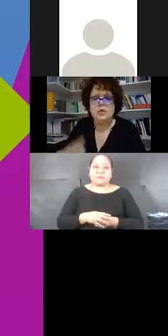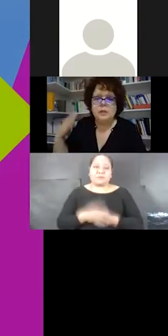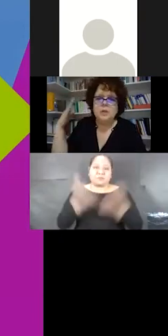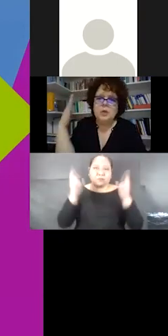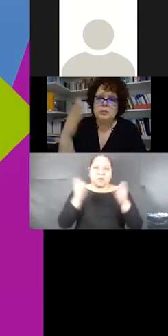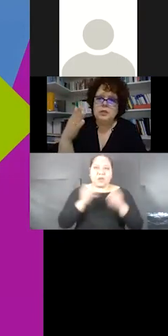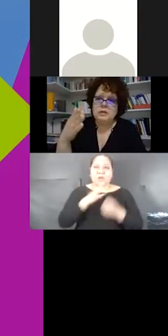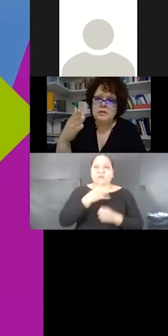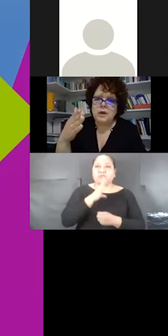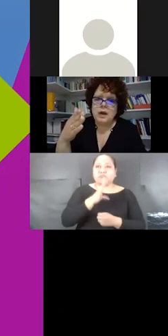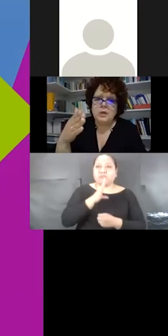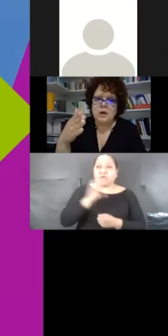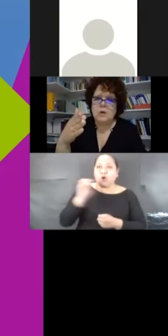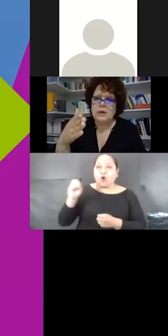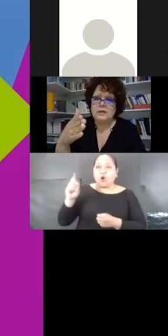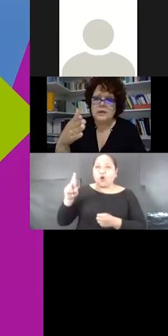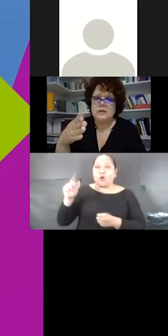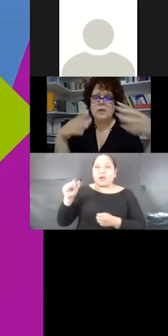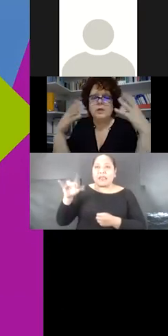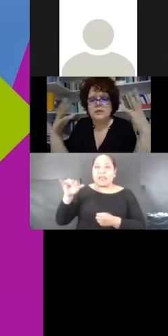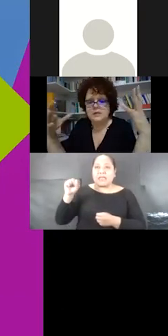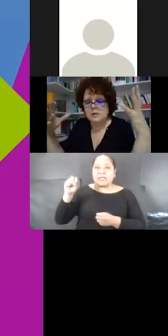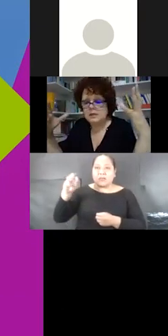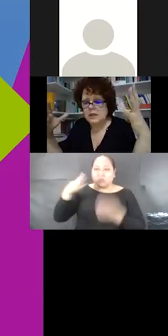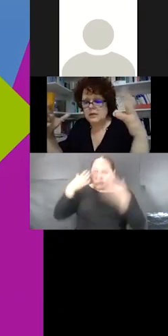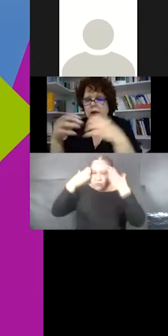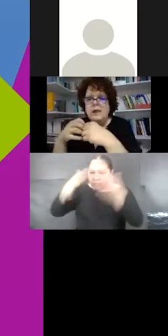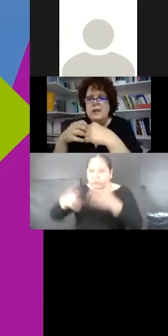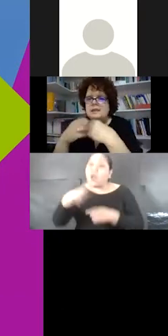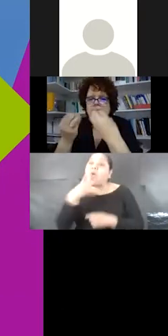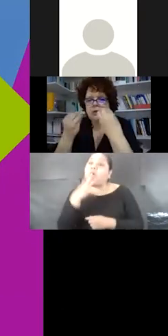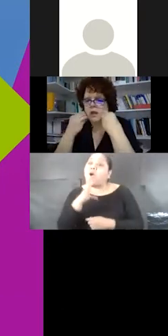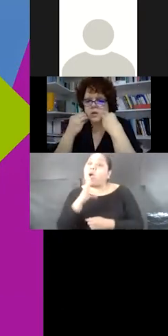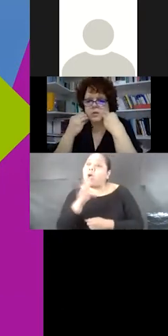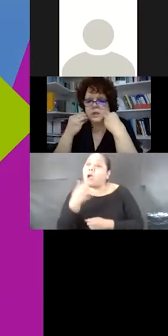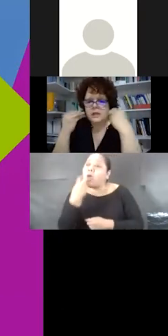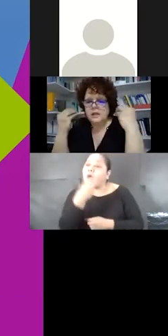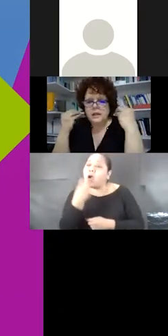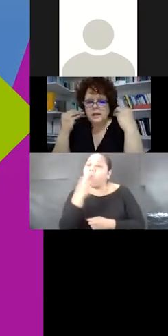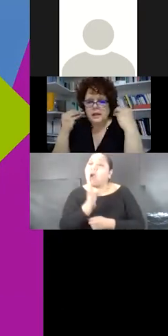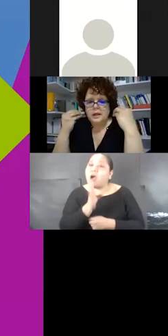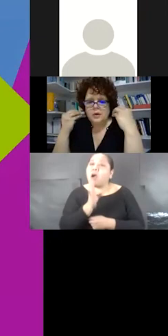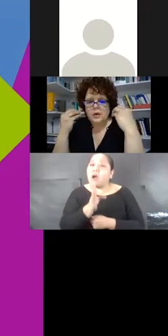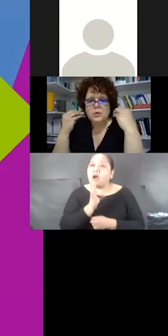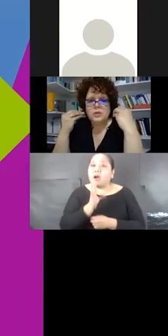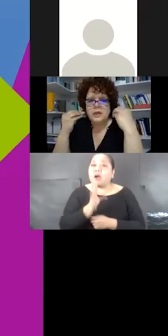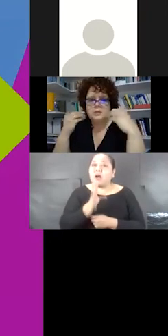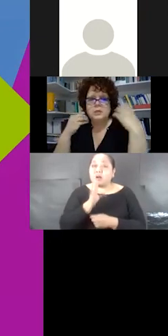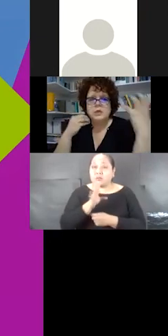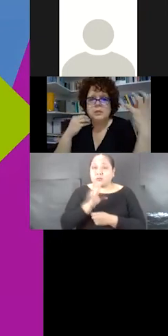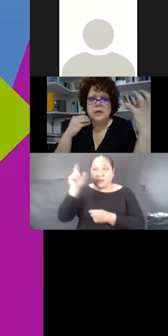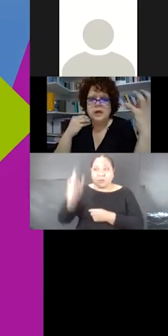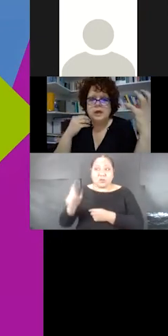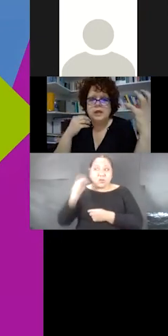que todos hemos estado enfocado a oralizar. Entonces, como ya se les ha contado, si la persona no tiene, no escucha, es